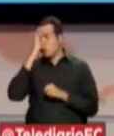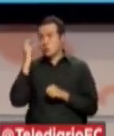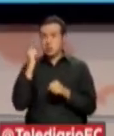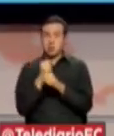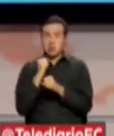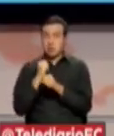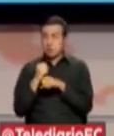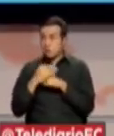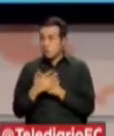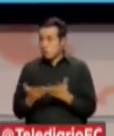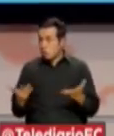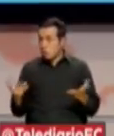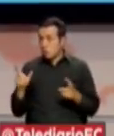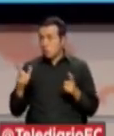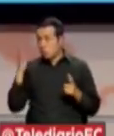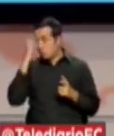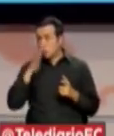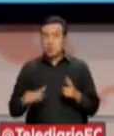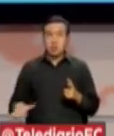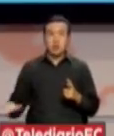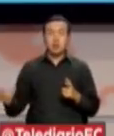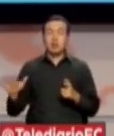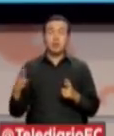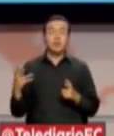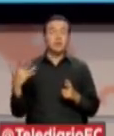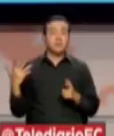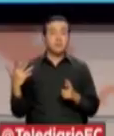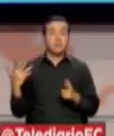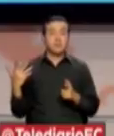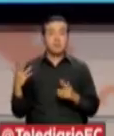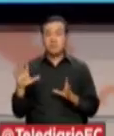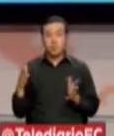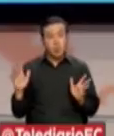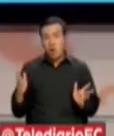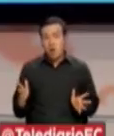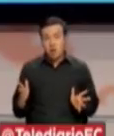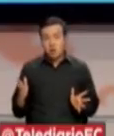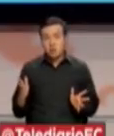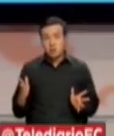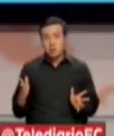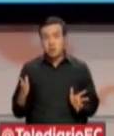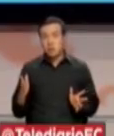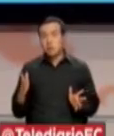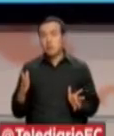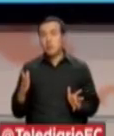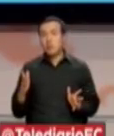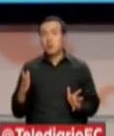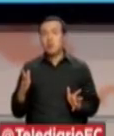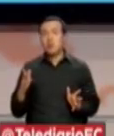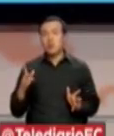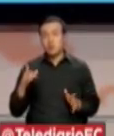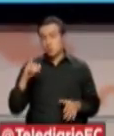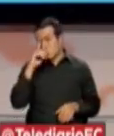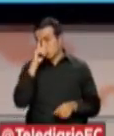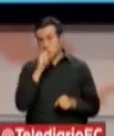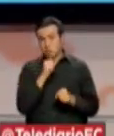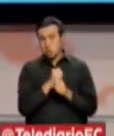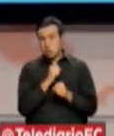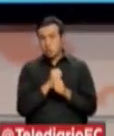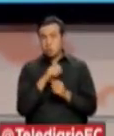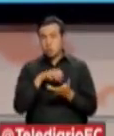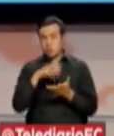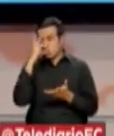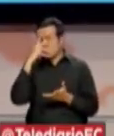ser en un caso para los esmeraldeños no están porque no importan hasta los trabajadores a la provincia de